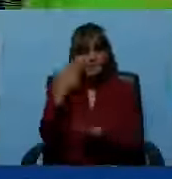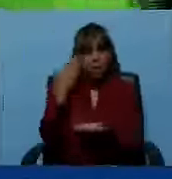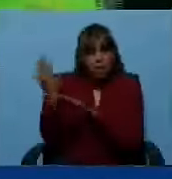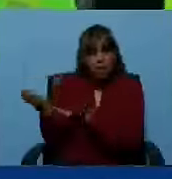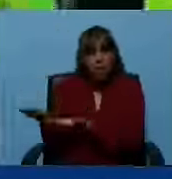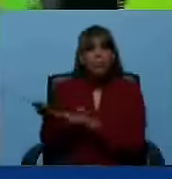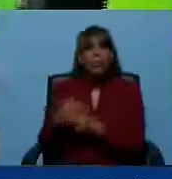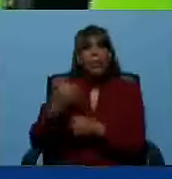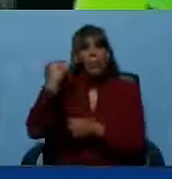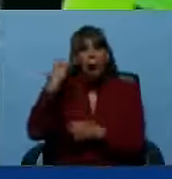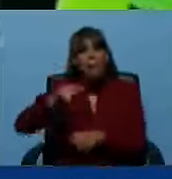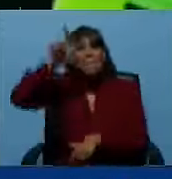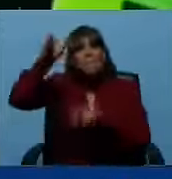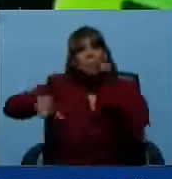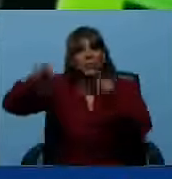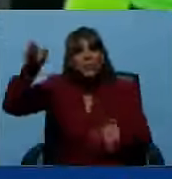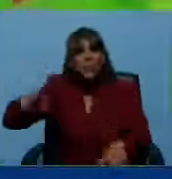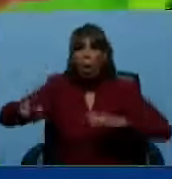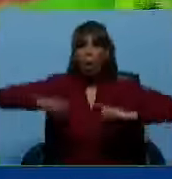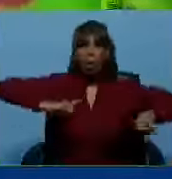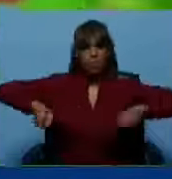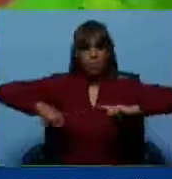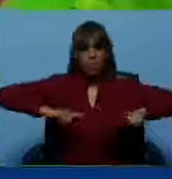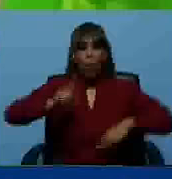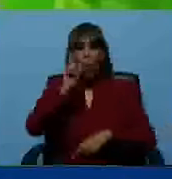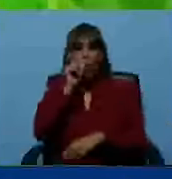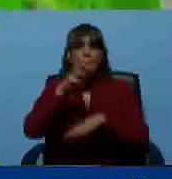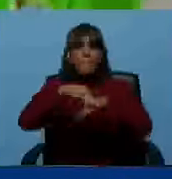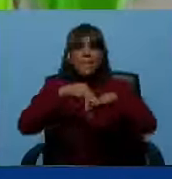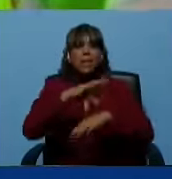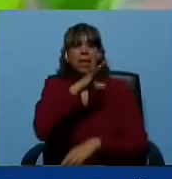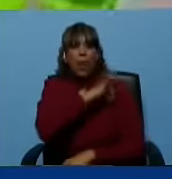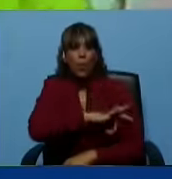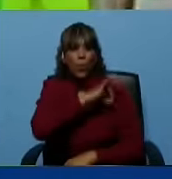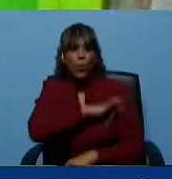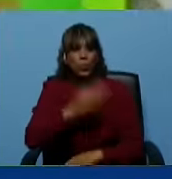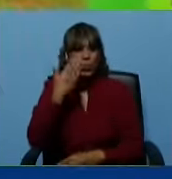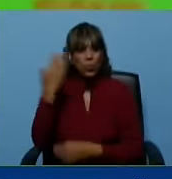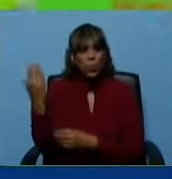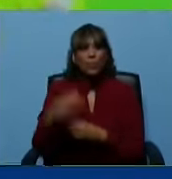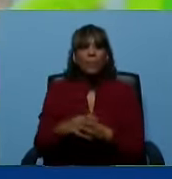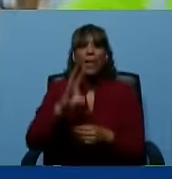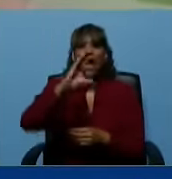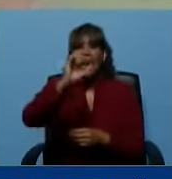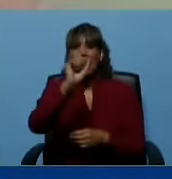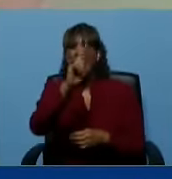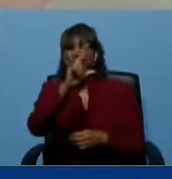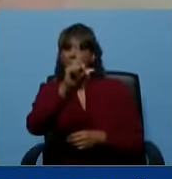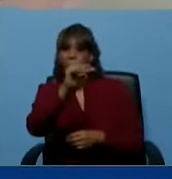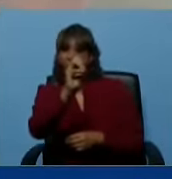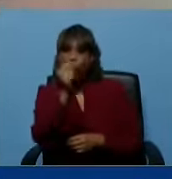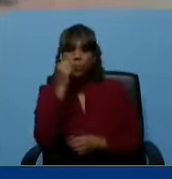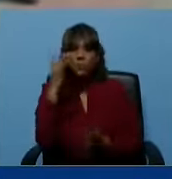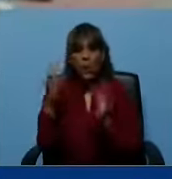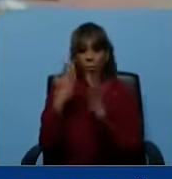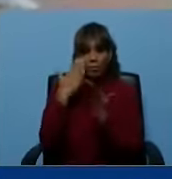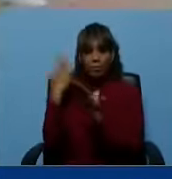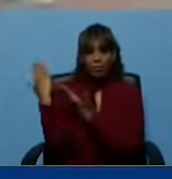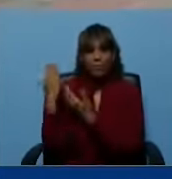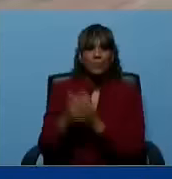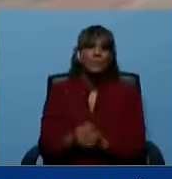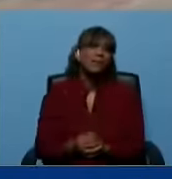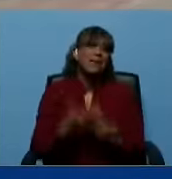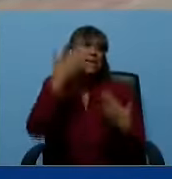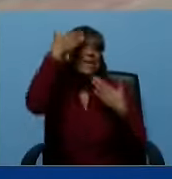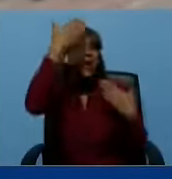se encuentra nuestro coordinador del Ministerio de Juventud y Deporte, nuestro compañero Carlos Fayola, al cual le dirijo el pase.